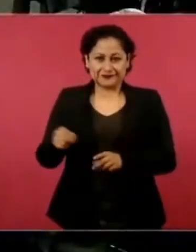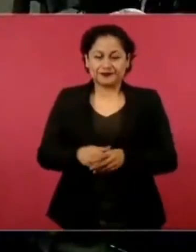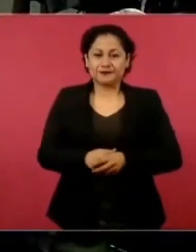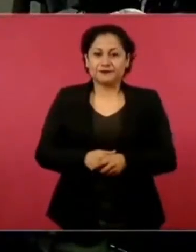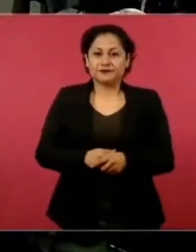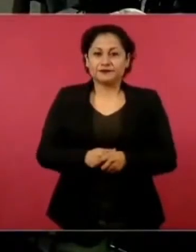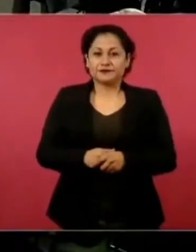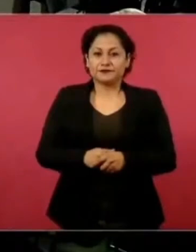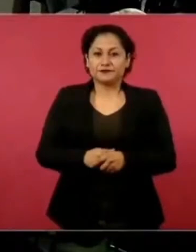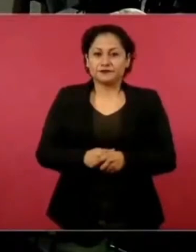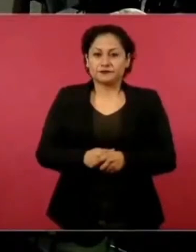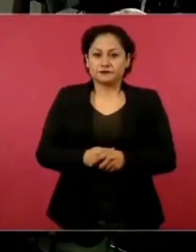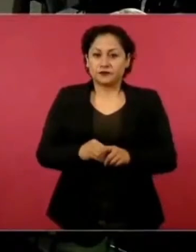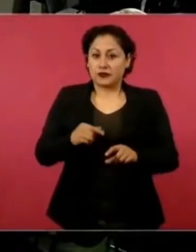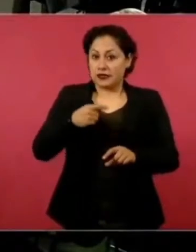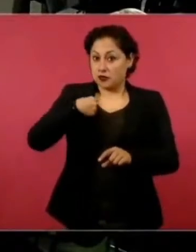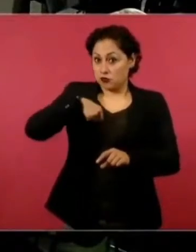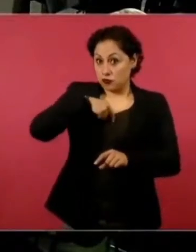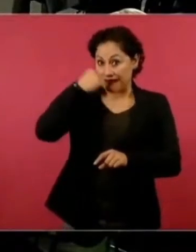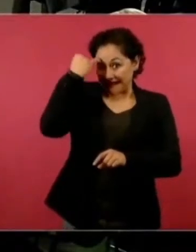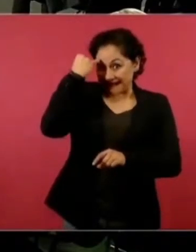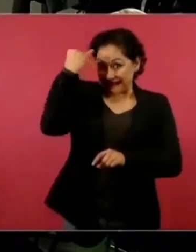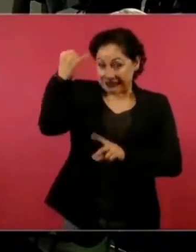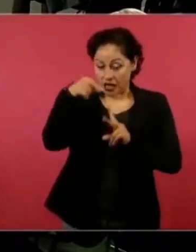Y esto es lo que tenemos.